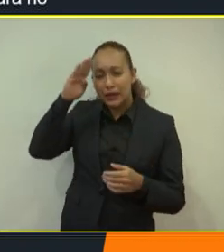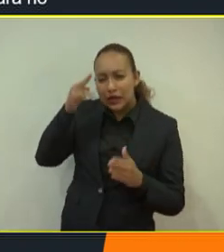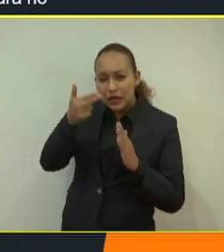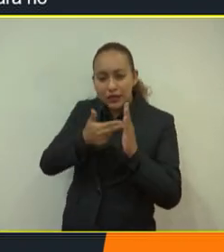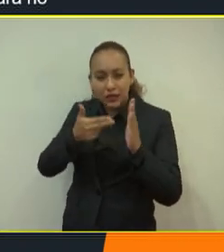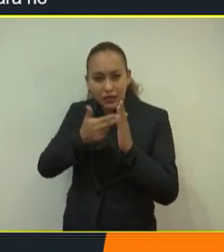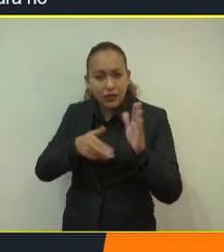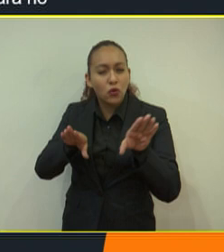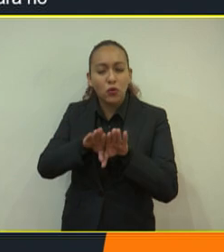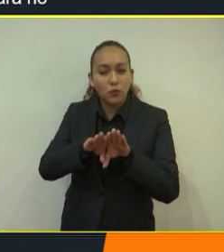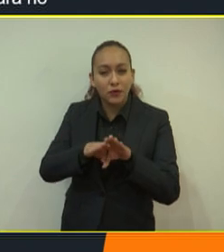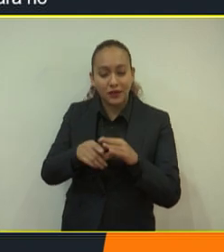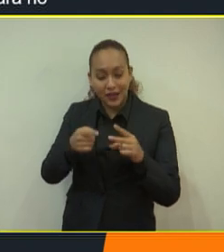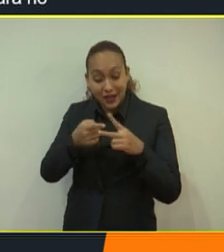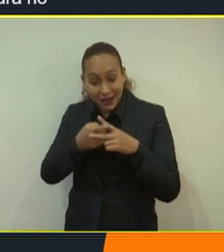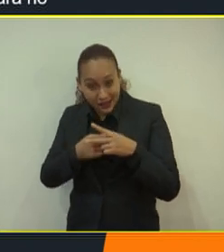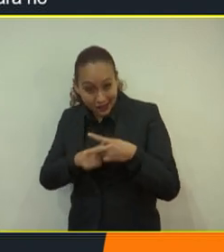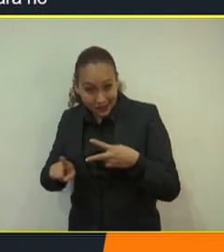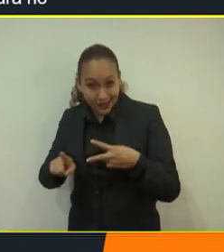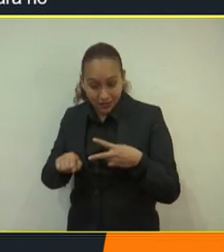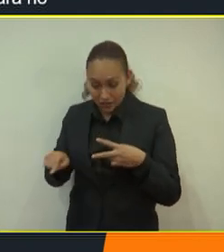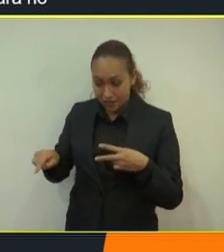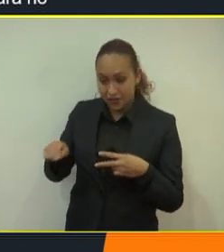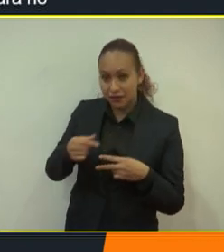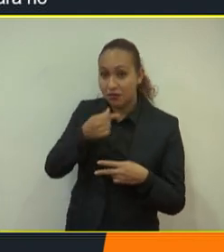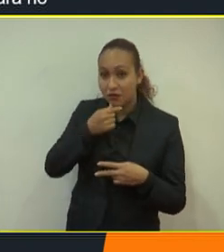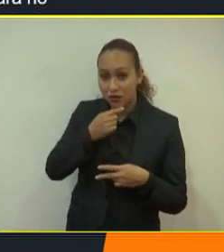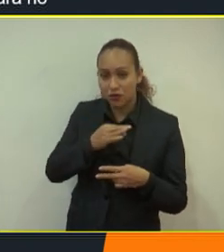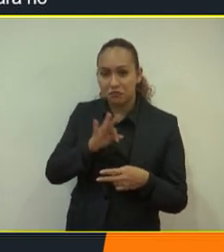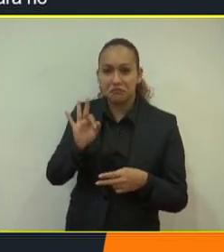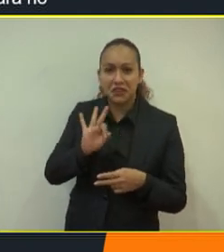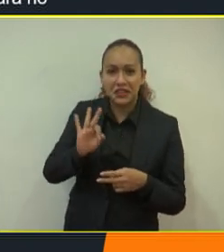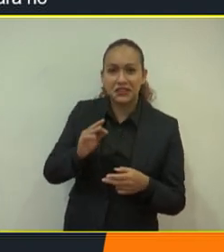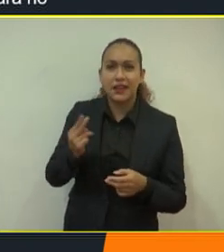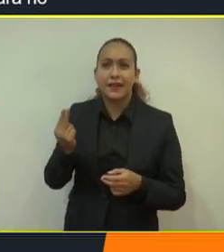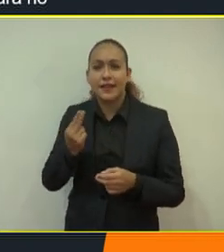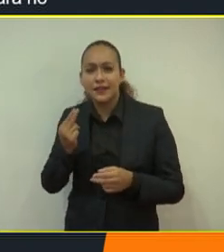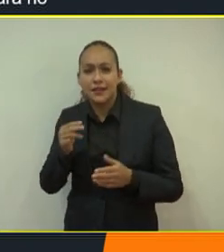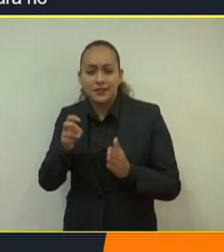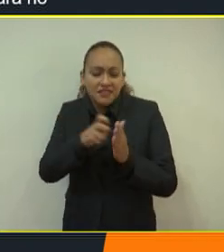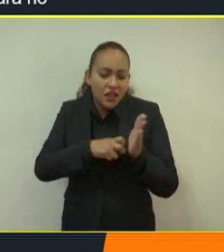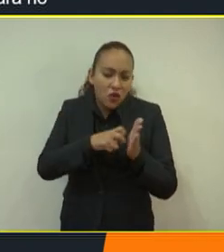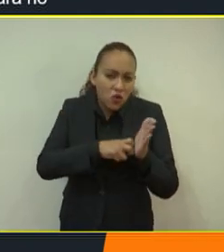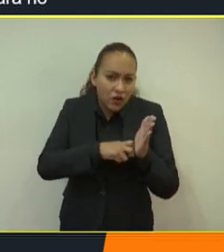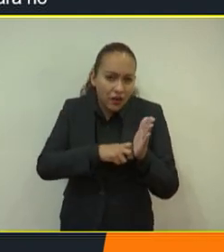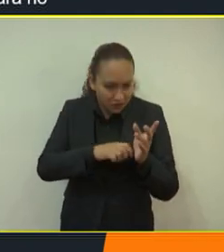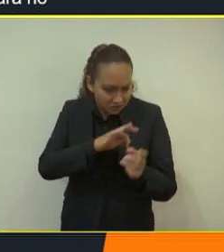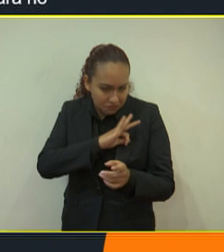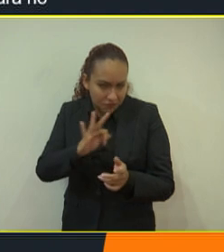usuario desde un inicio para que después no se necesiten unas modificaciones futuras.